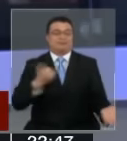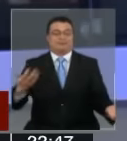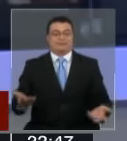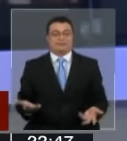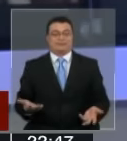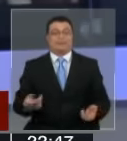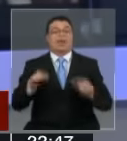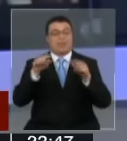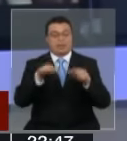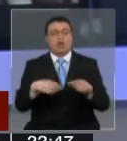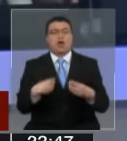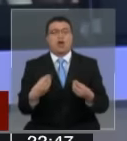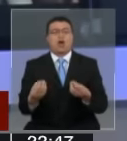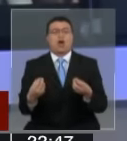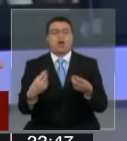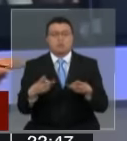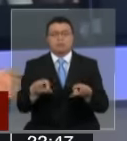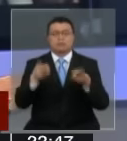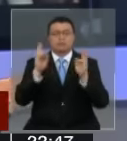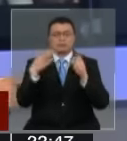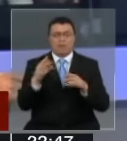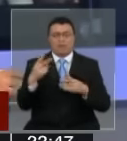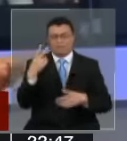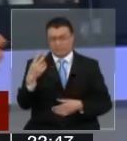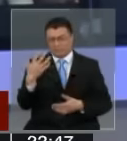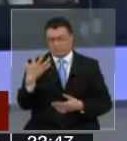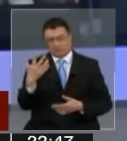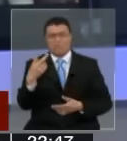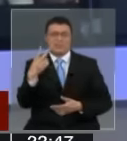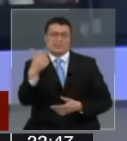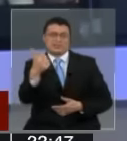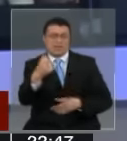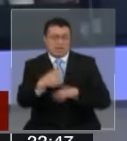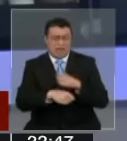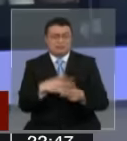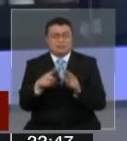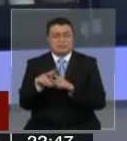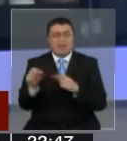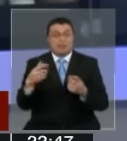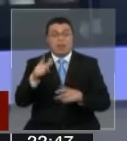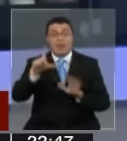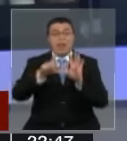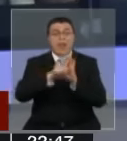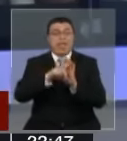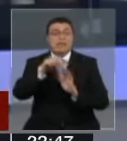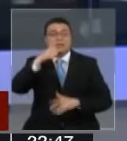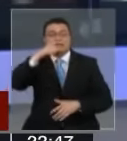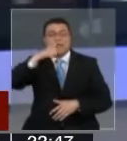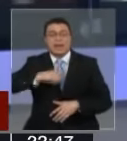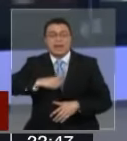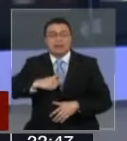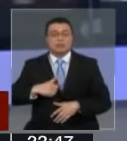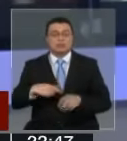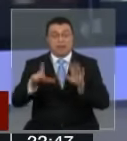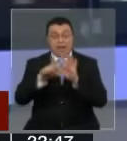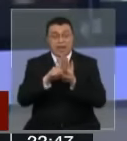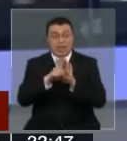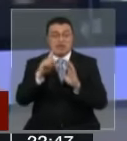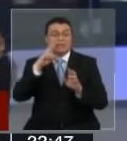hemos permitido en 25, ya 26 años, que una ley secreta, una ley que contaba con